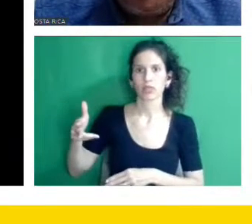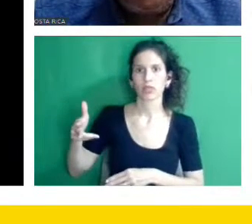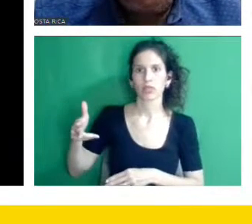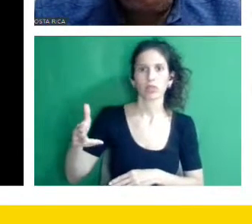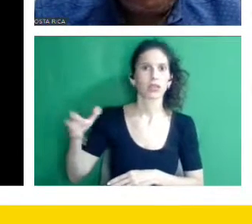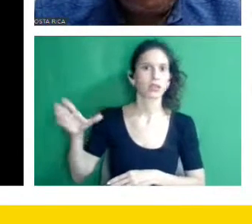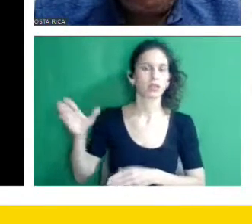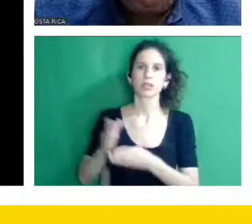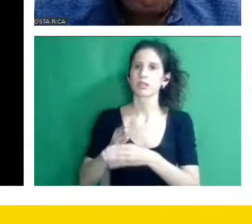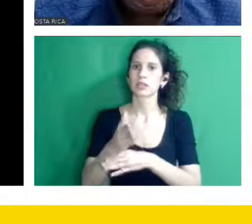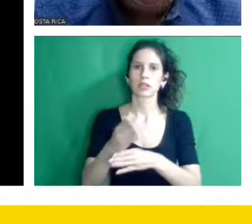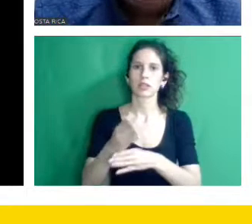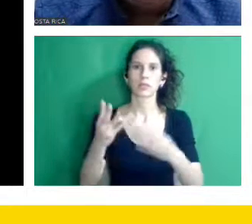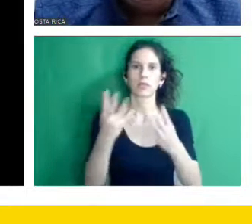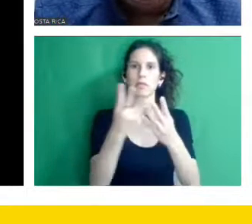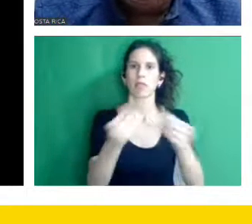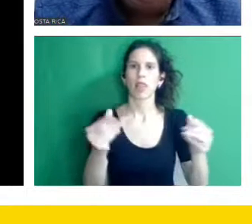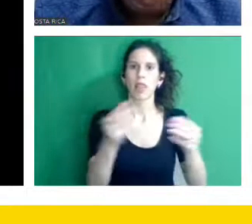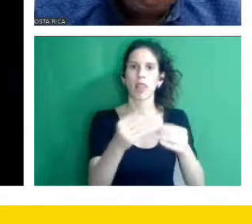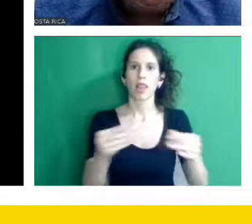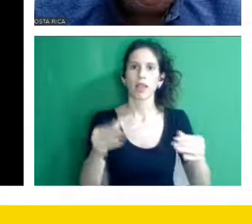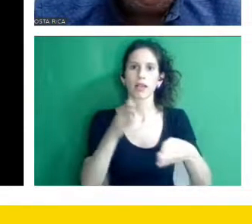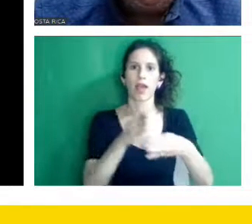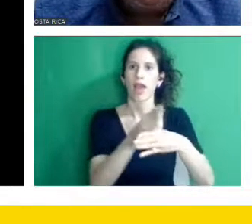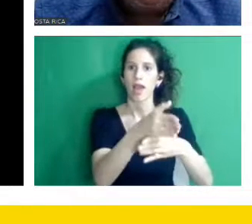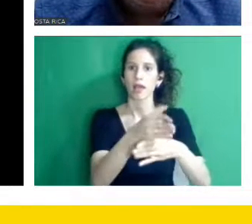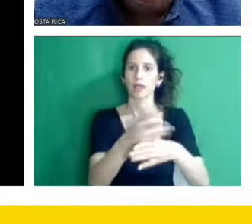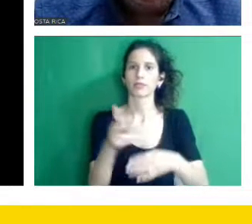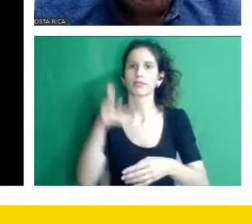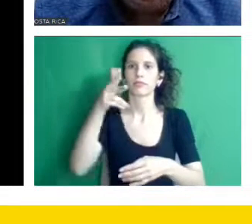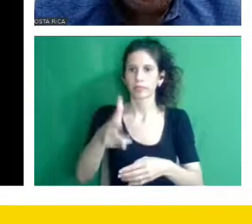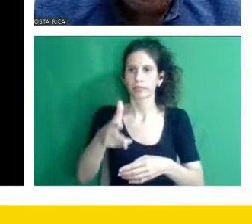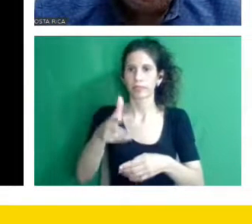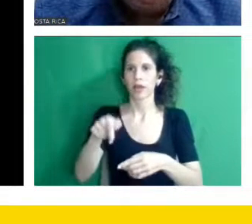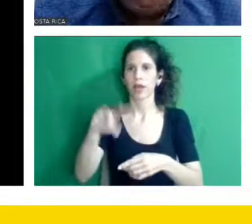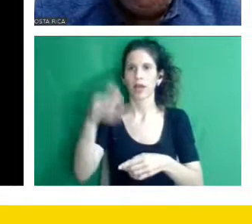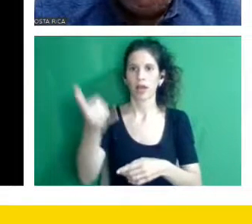playa accesible en Costa Rica. Siguiente.